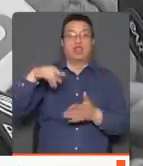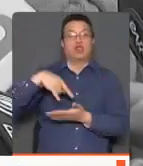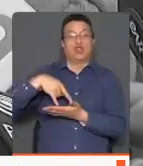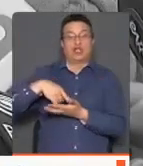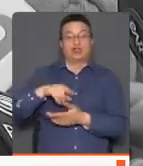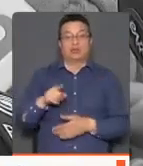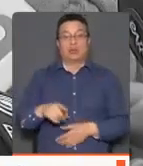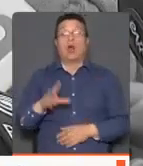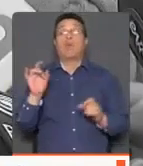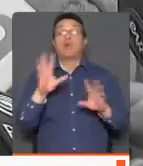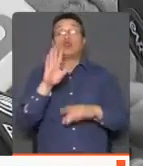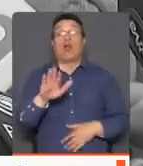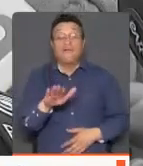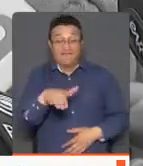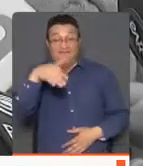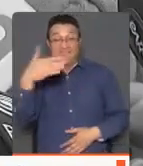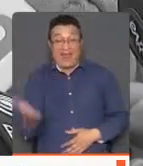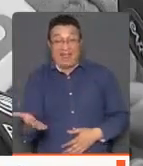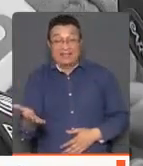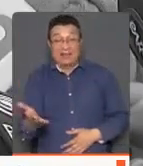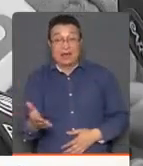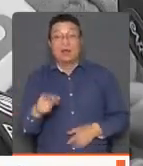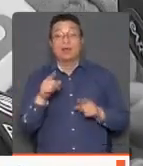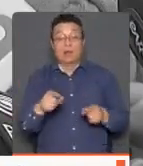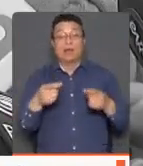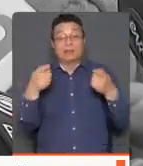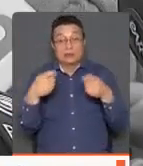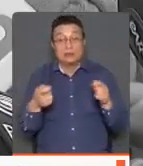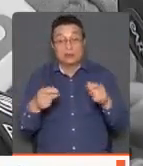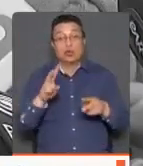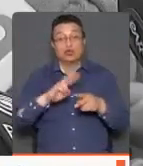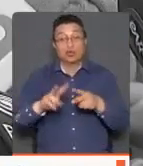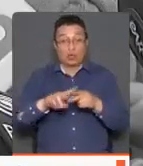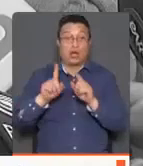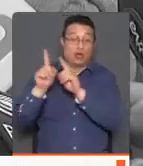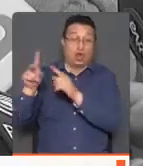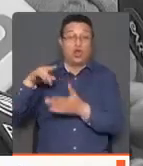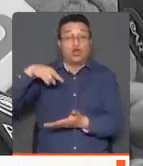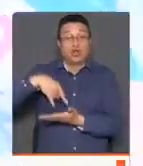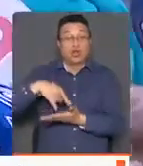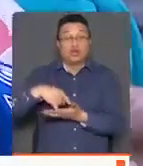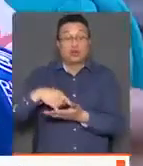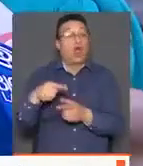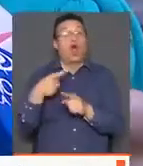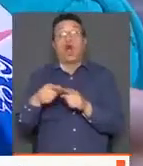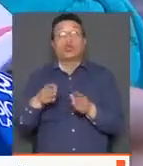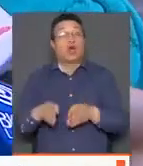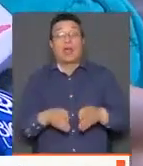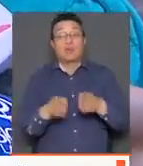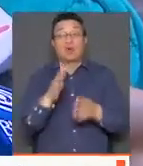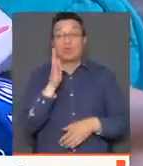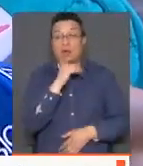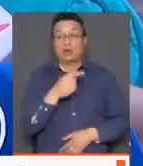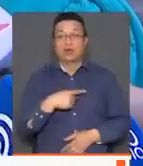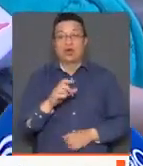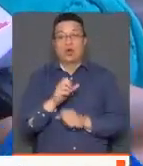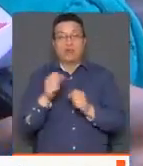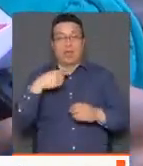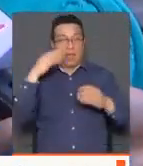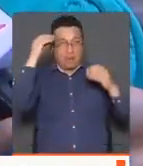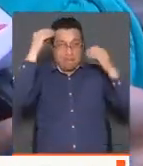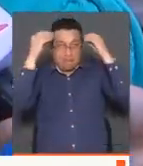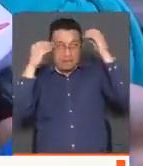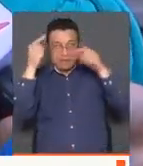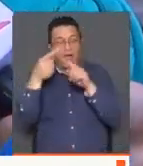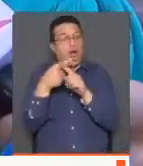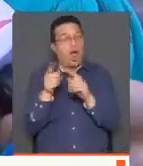Pero si llega a fracasar, intentaremos solucionarlo en el Congreso. No nos va a quedar otra alternativa. No estamos en tiempo de pensar en un plan B, sino